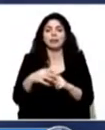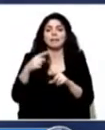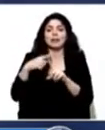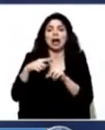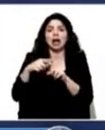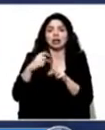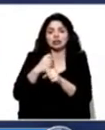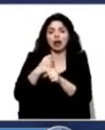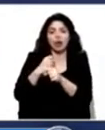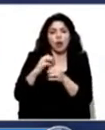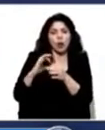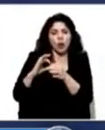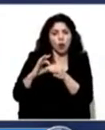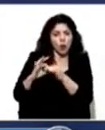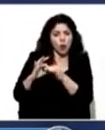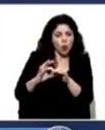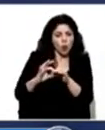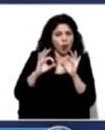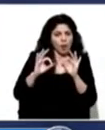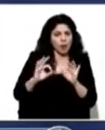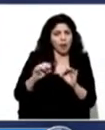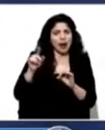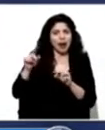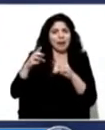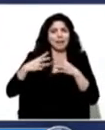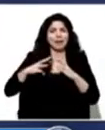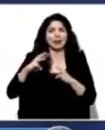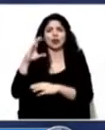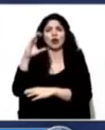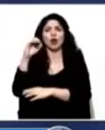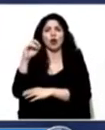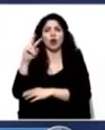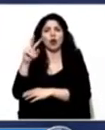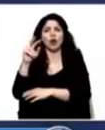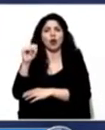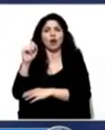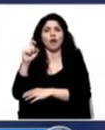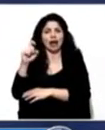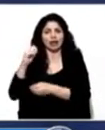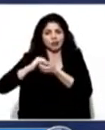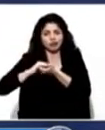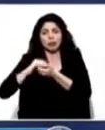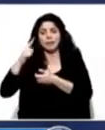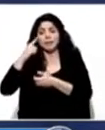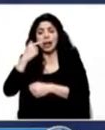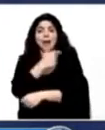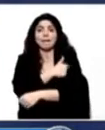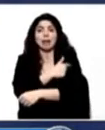Vamos a trabajar en coordinación con el mecanismo COVAX y distribuiremos las